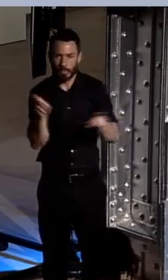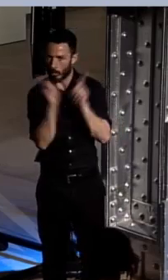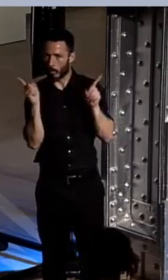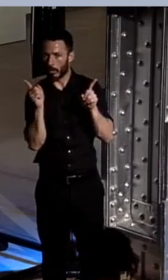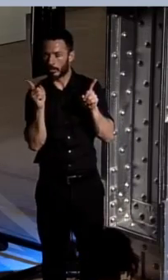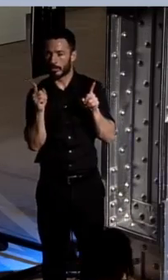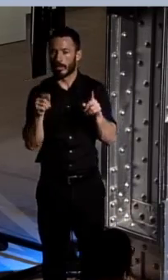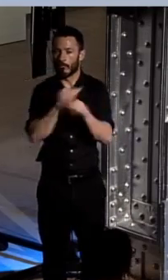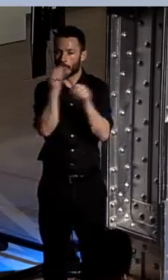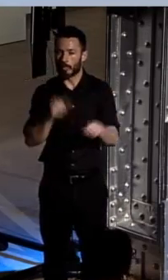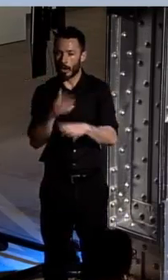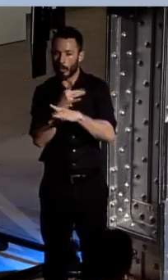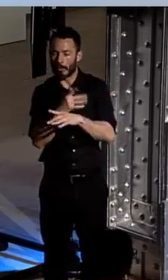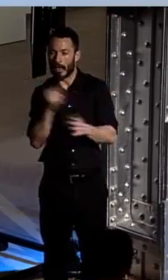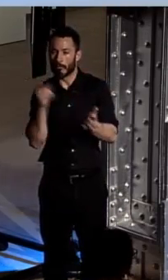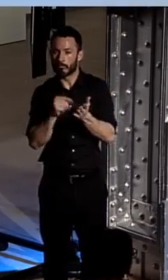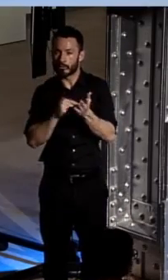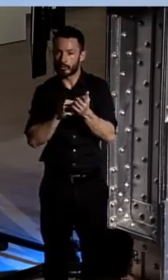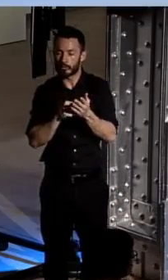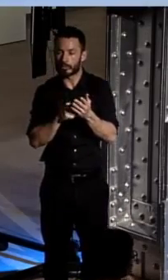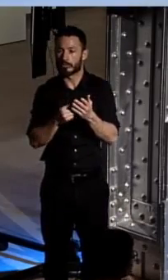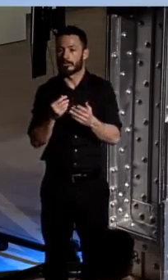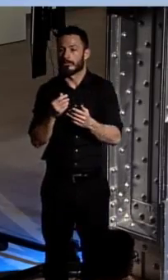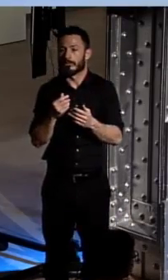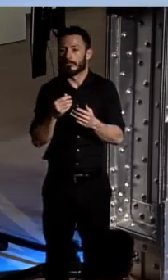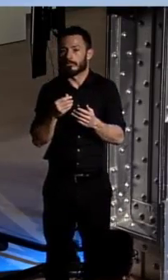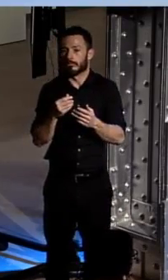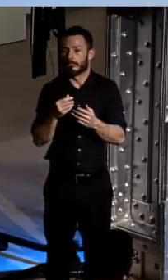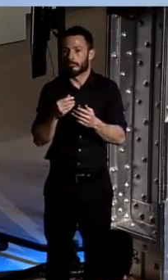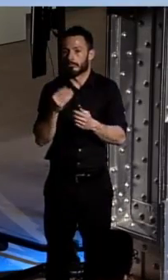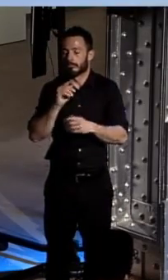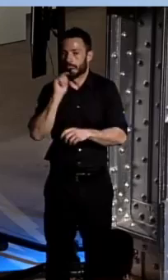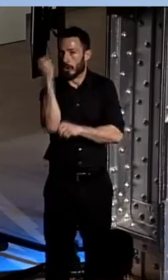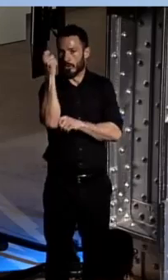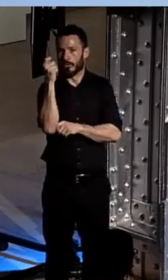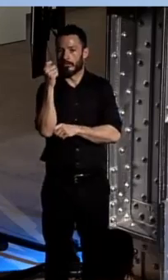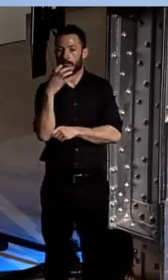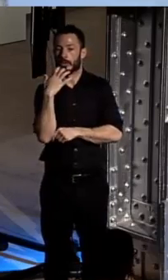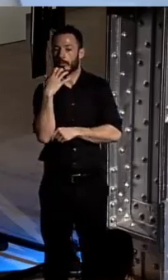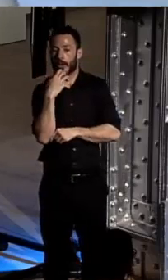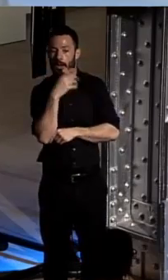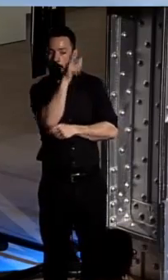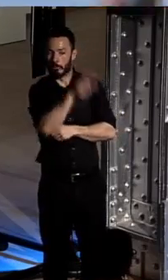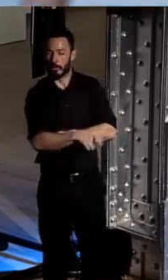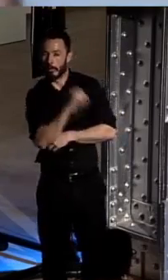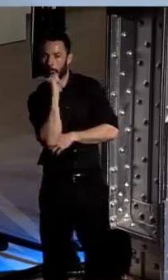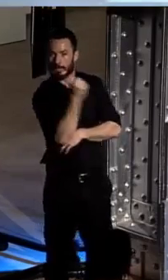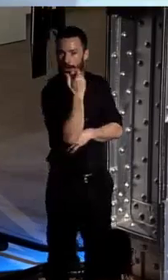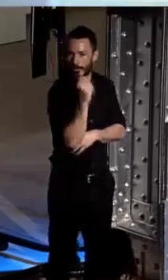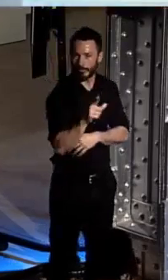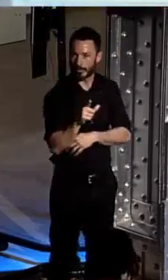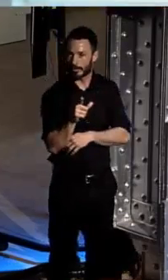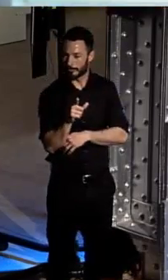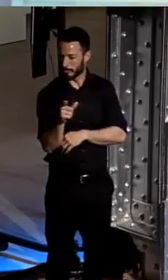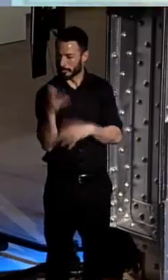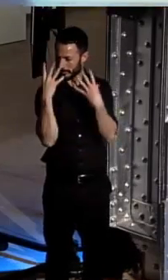de jugar en la cual logra hacer la mayor cantidad de puntos posibles. Quizá no es la estrategia que encontraron, quizá no haga falta matar al otro. ¿Entienden por dónde voy? Los invito a jugar